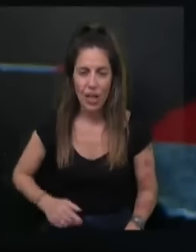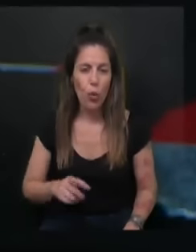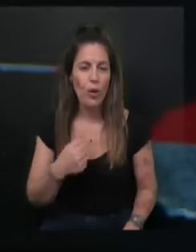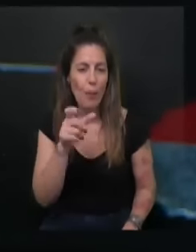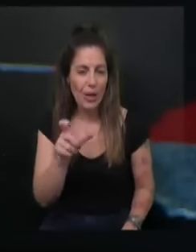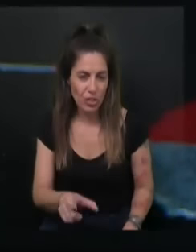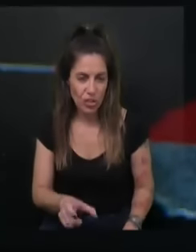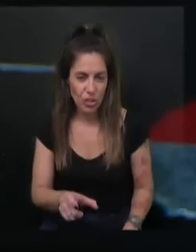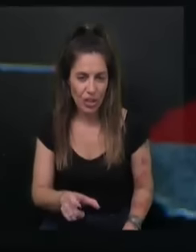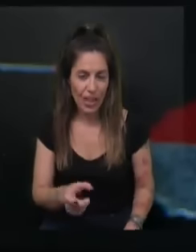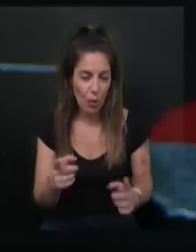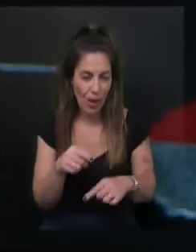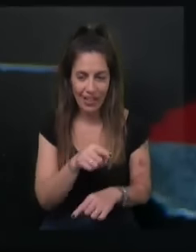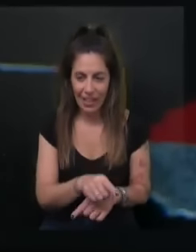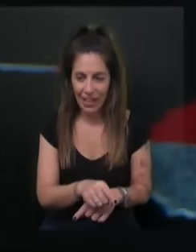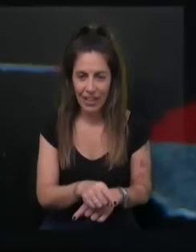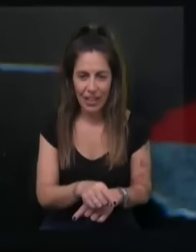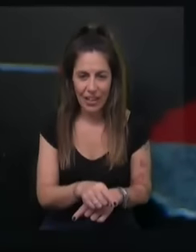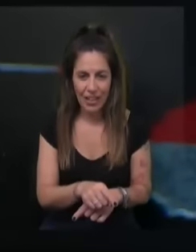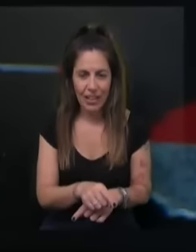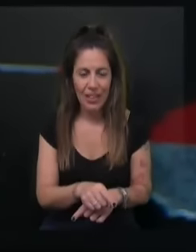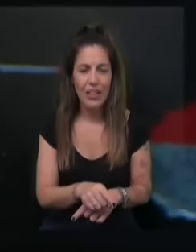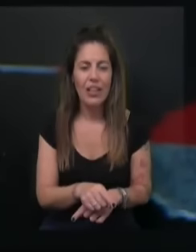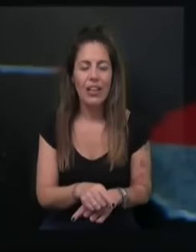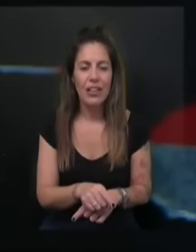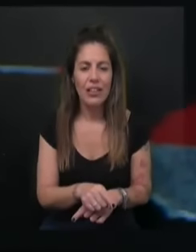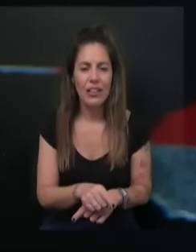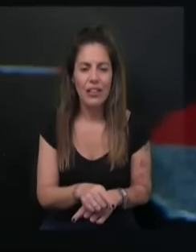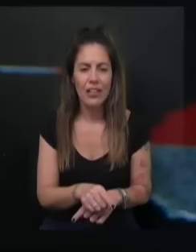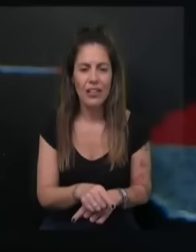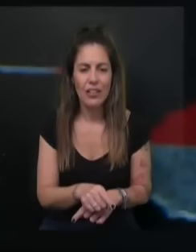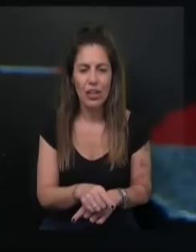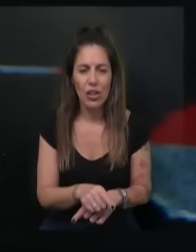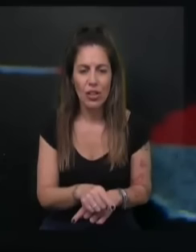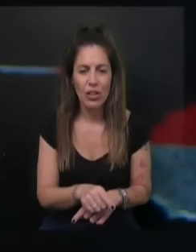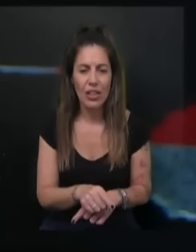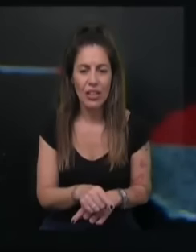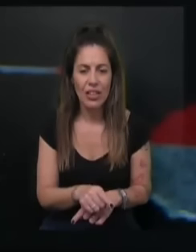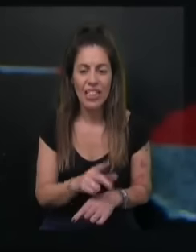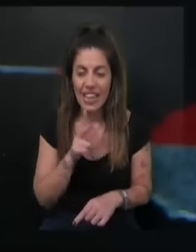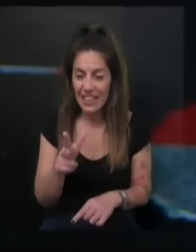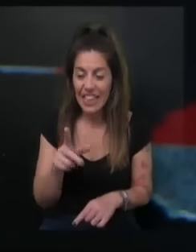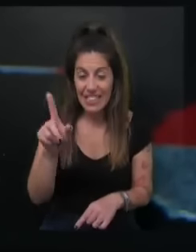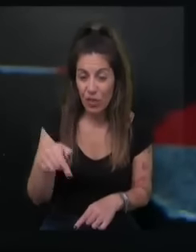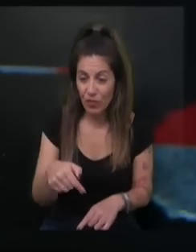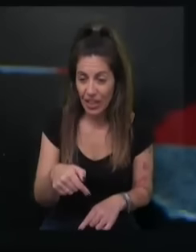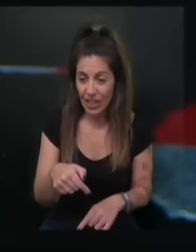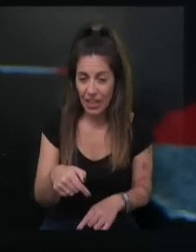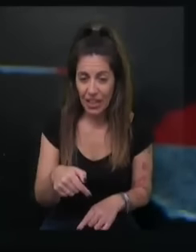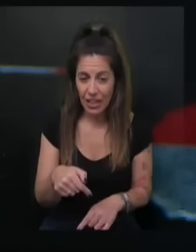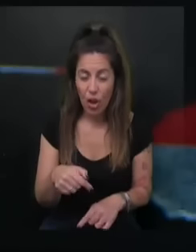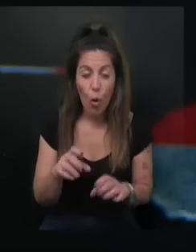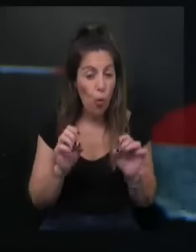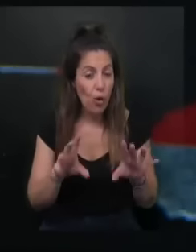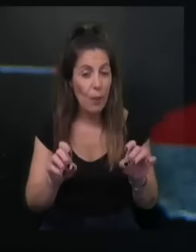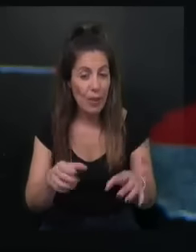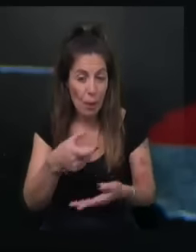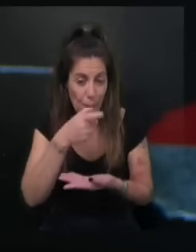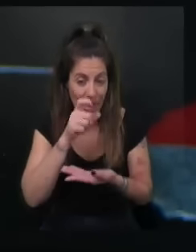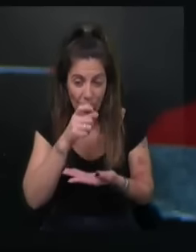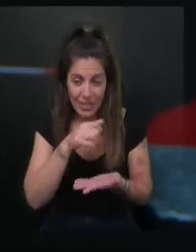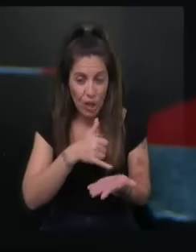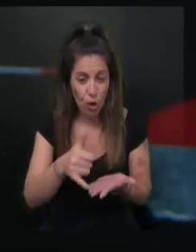entrañable como Daniel Leonardo Costa Franco le dije se viene una epidemia de pasta base